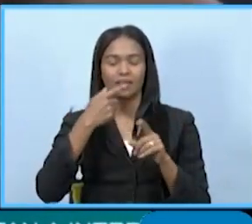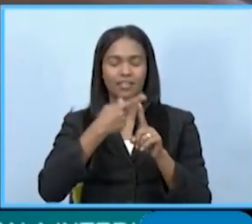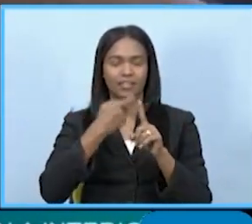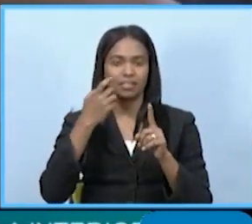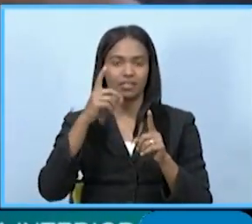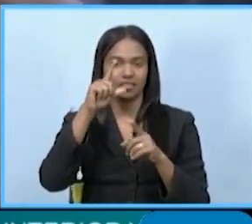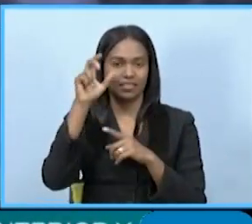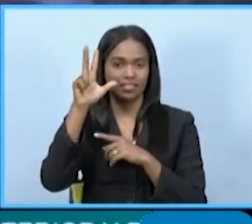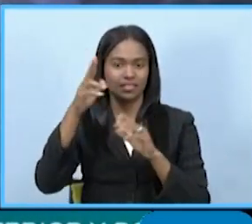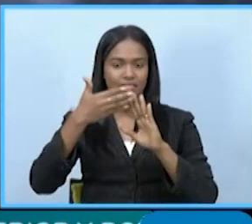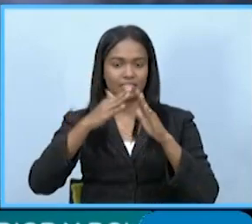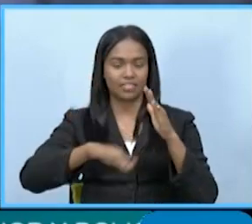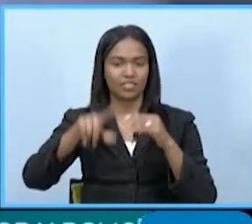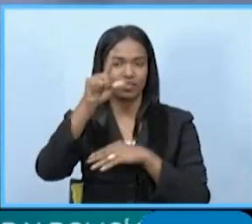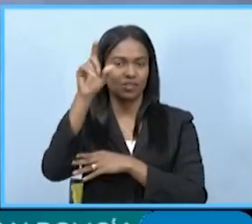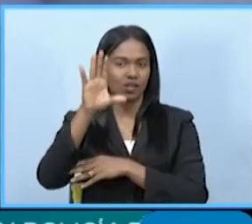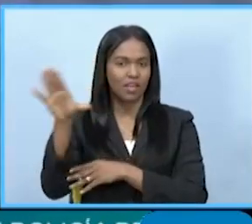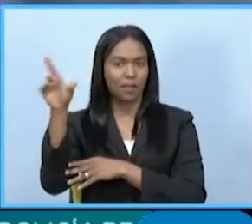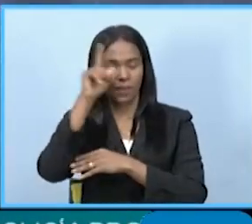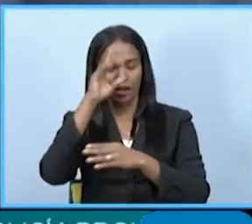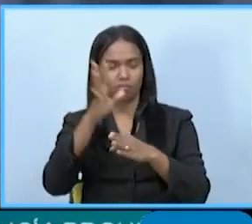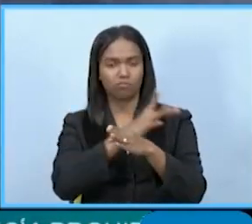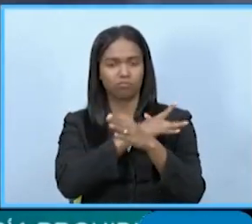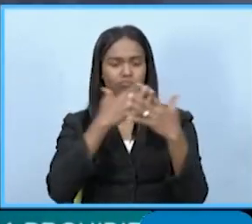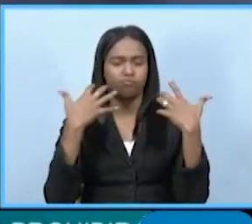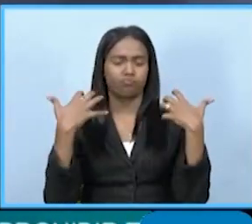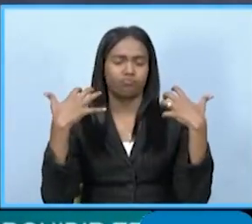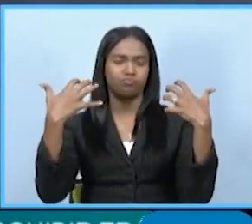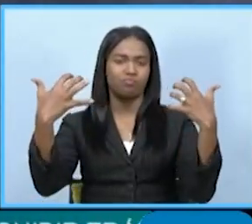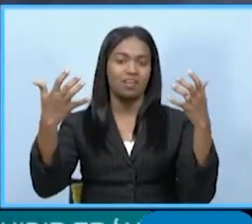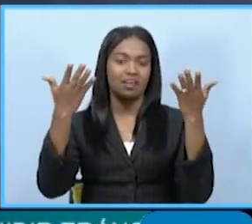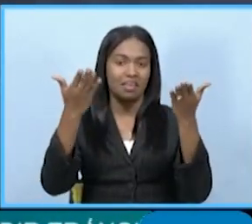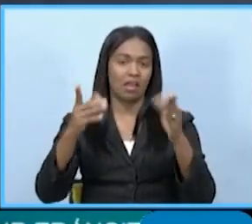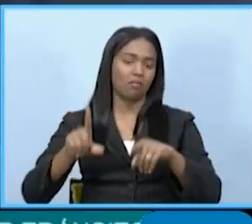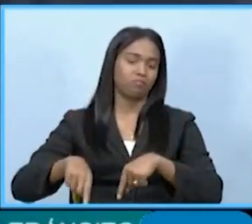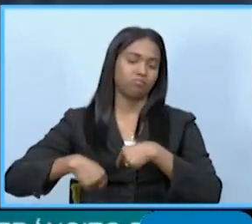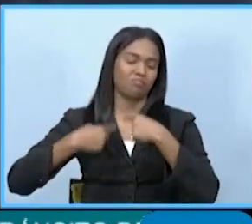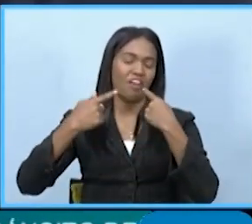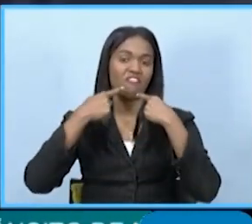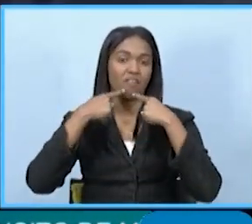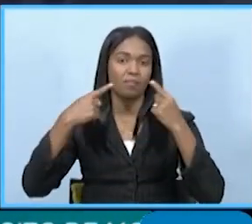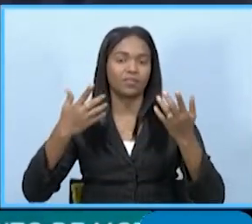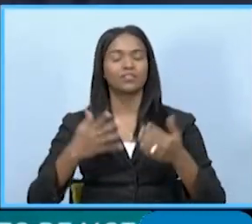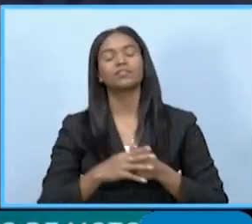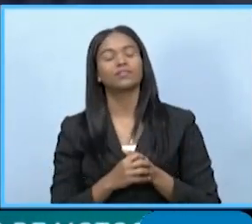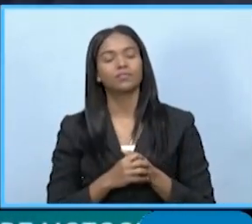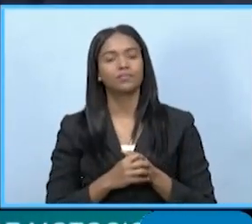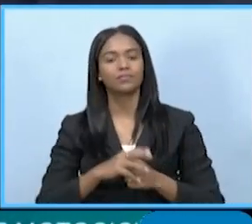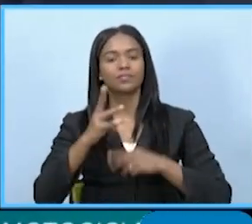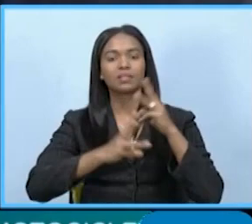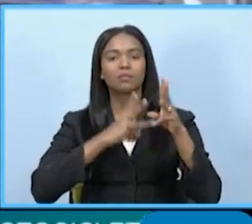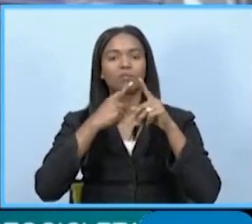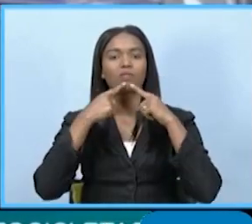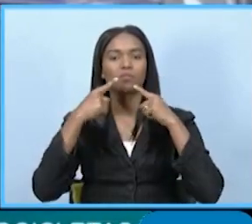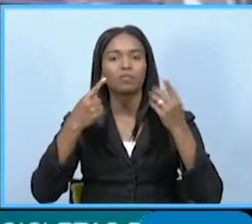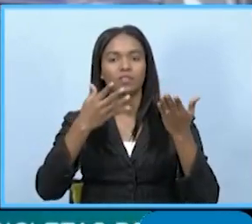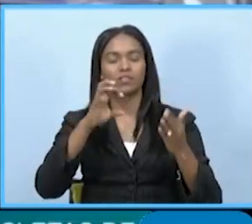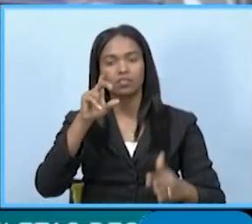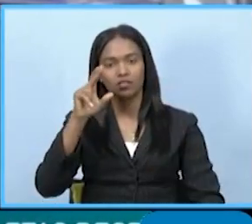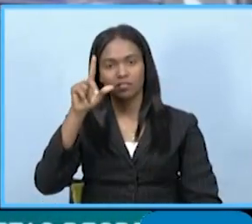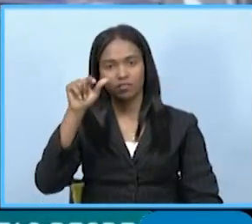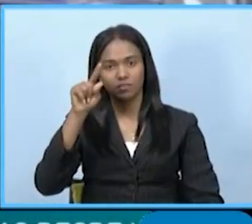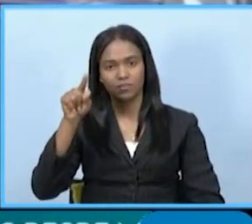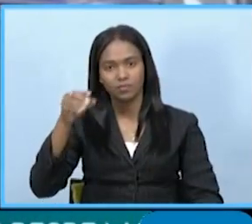203, en la ciudad colonial, para interpretar las canciones que ha ido popularizando. En los espectáculos,